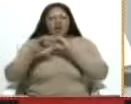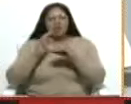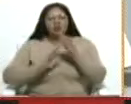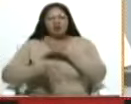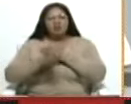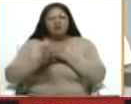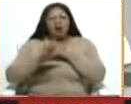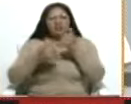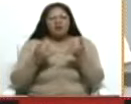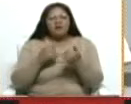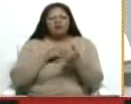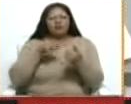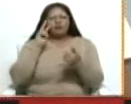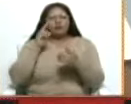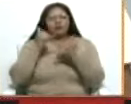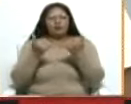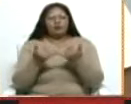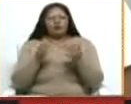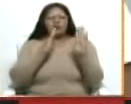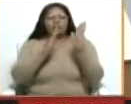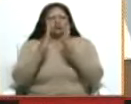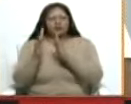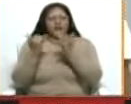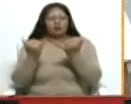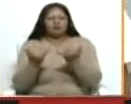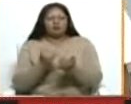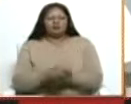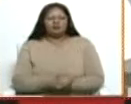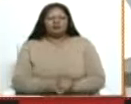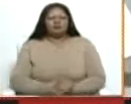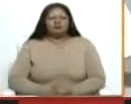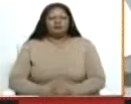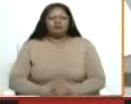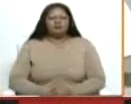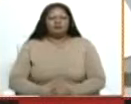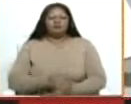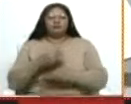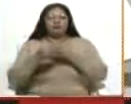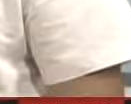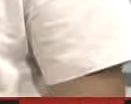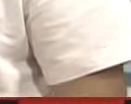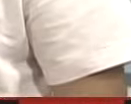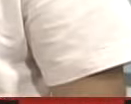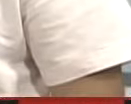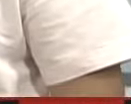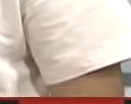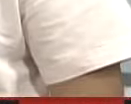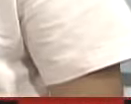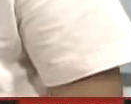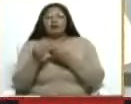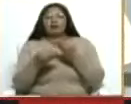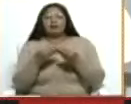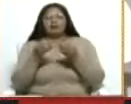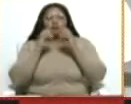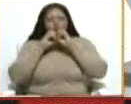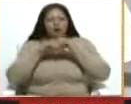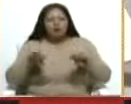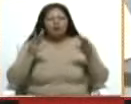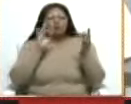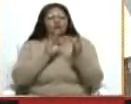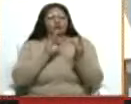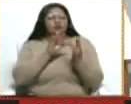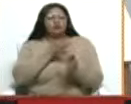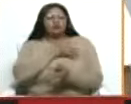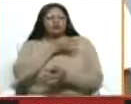permanente, eso es organizarse, generar contenido para divulgarlo por las redes